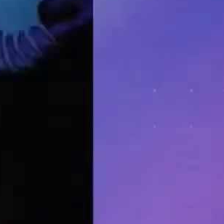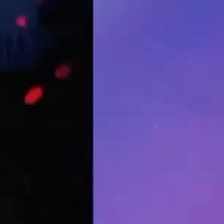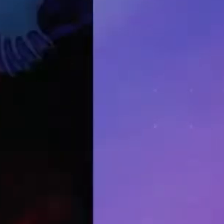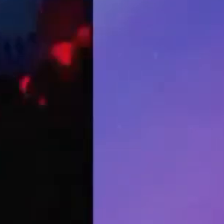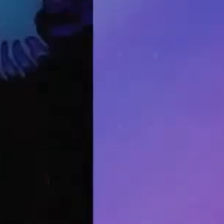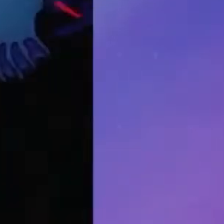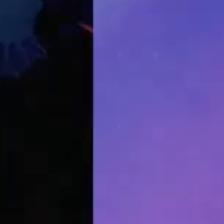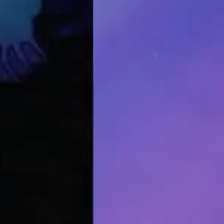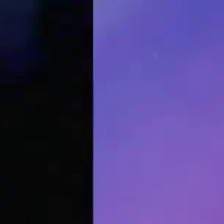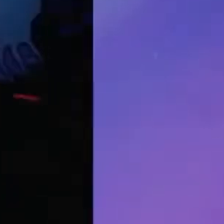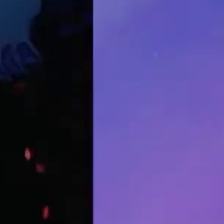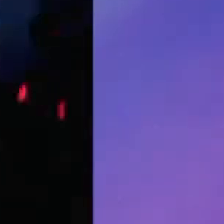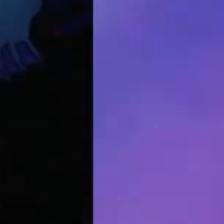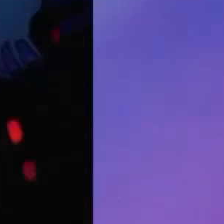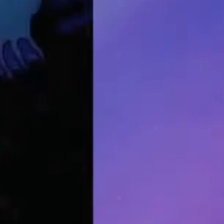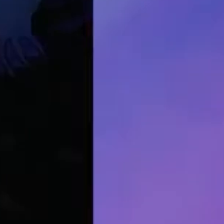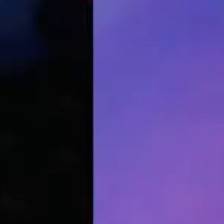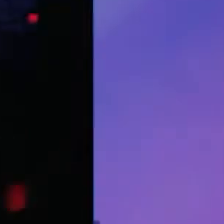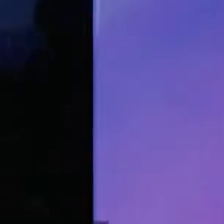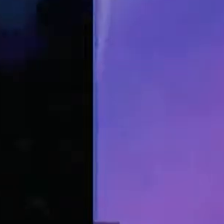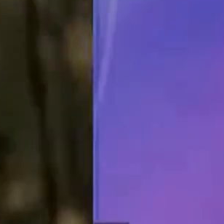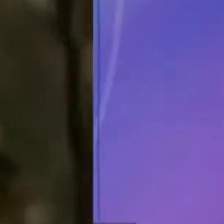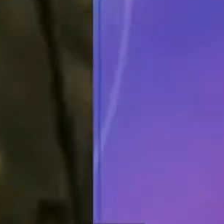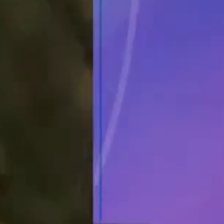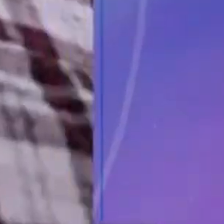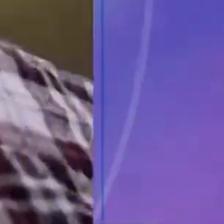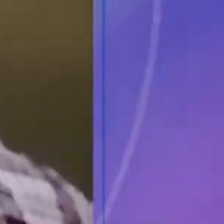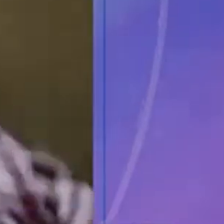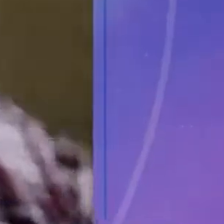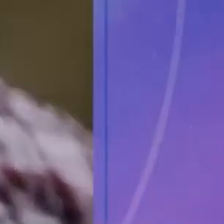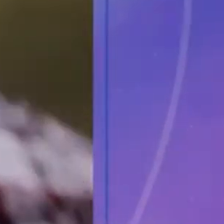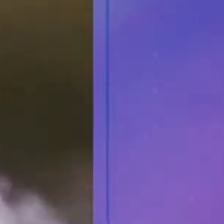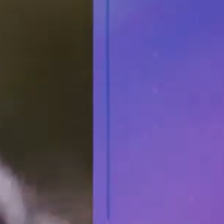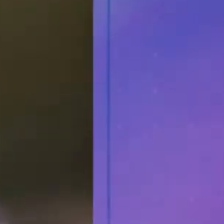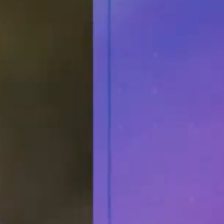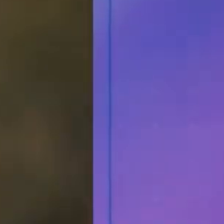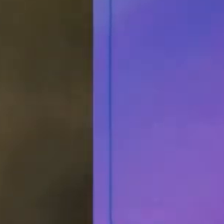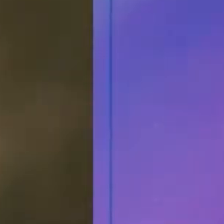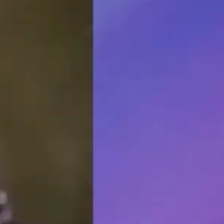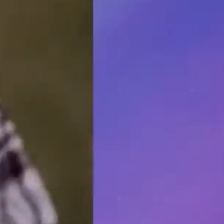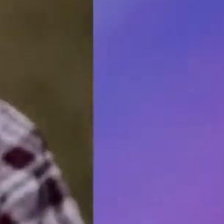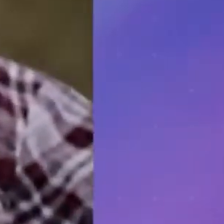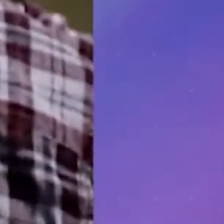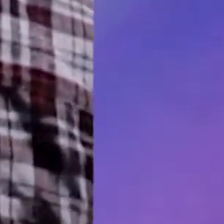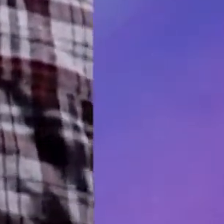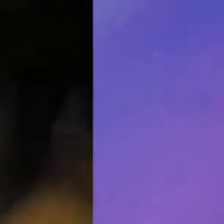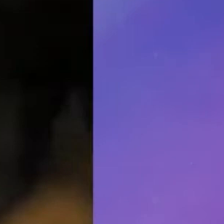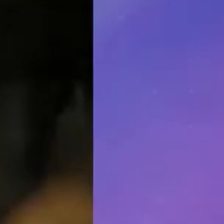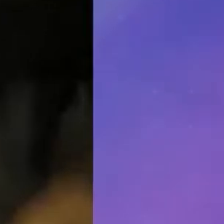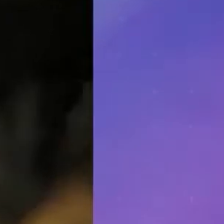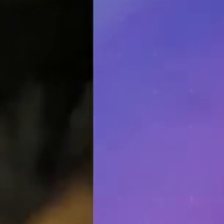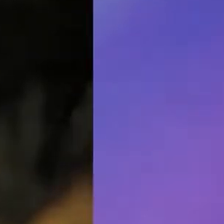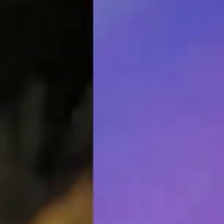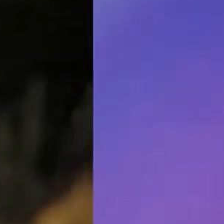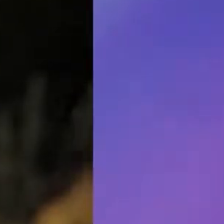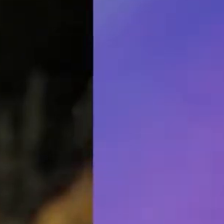El reflejo éramos nosotros en el pasado. Perdón, le dice la palabra a la palabra.